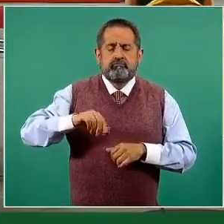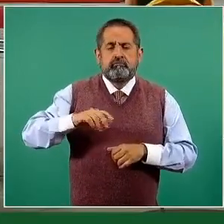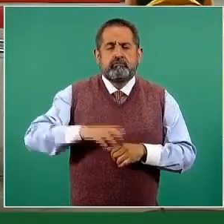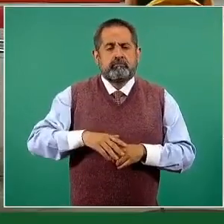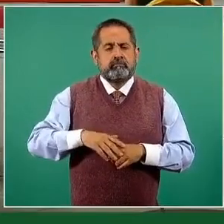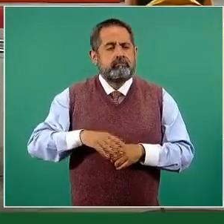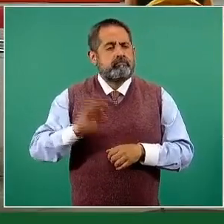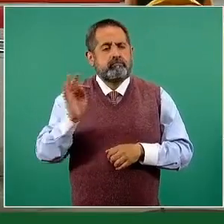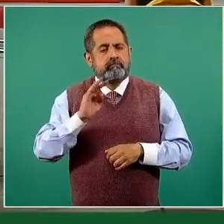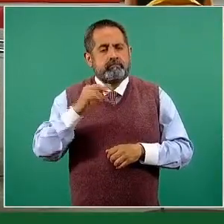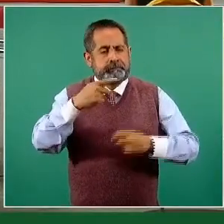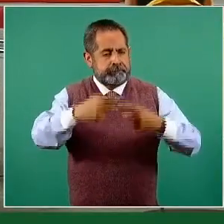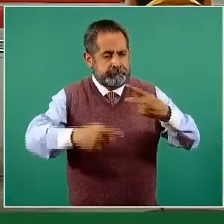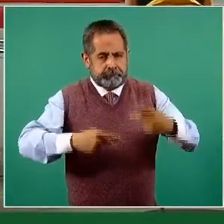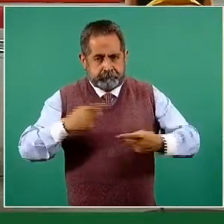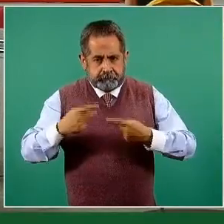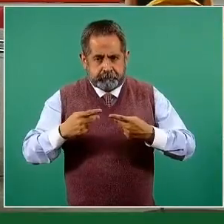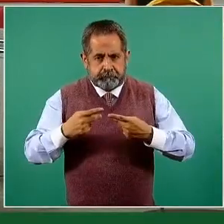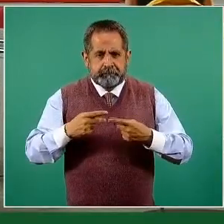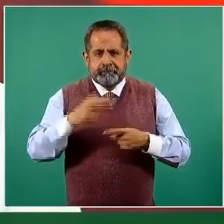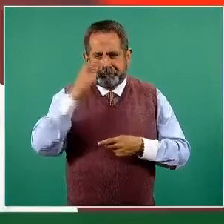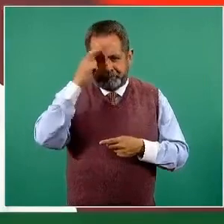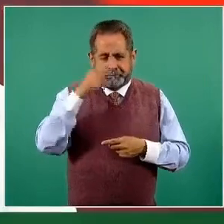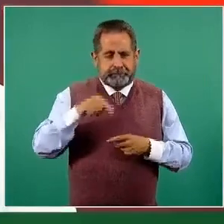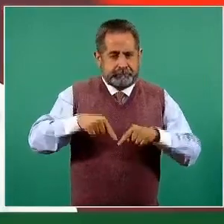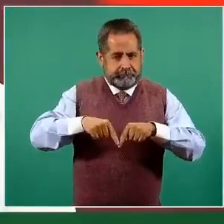preguntas que se vierten en el buzón